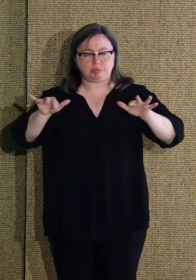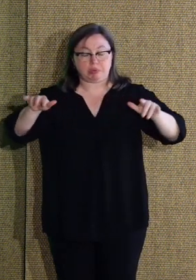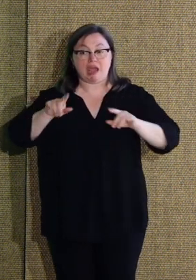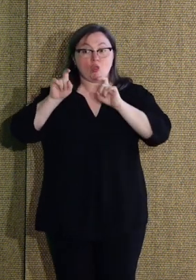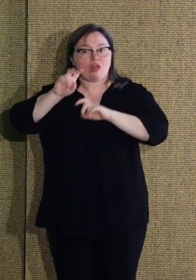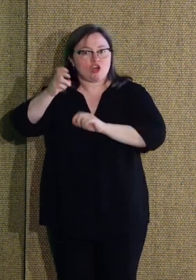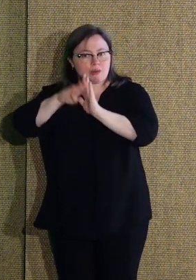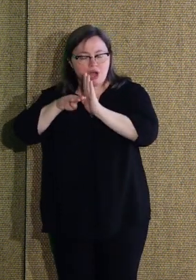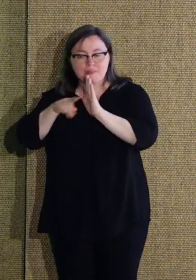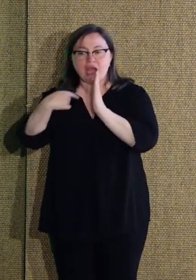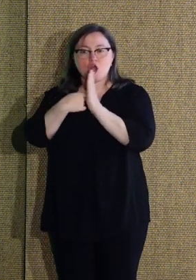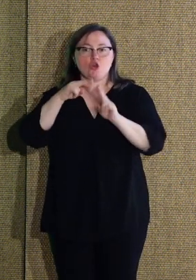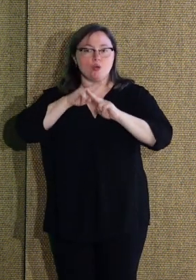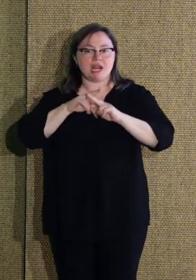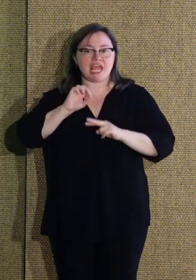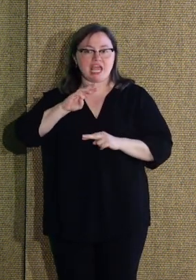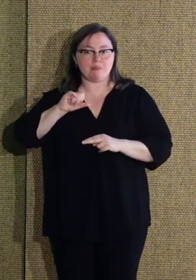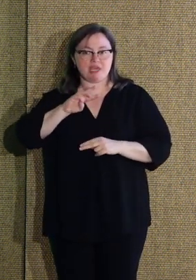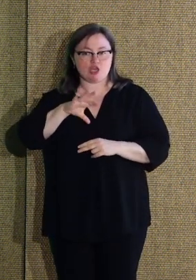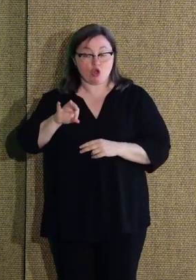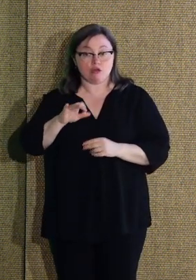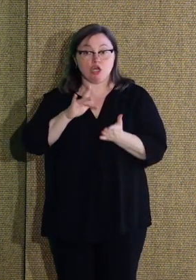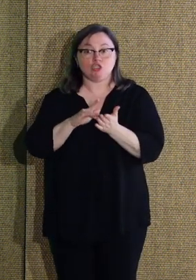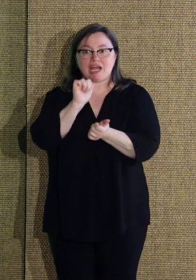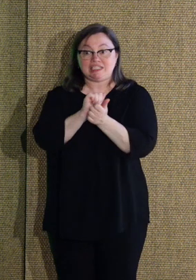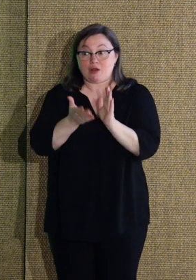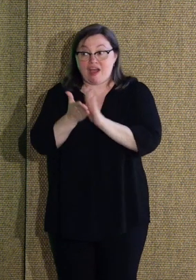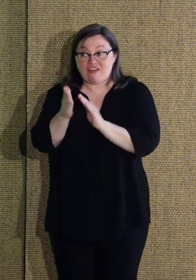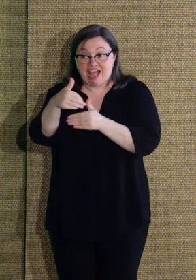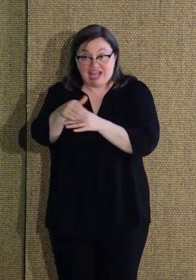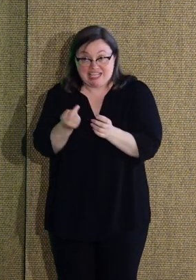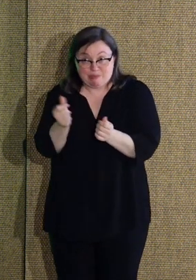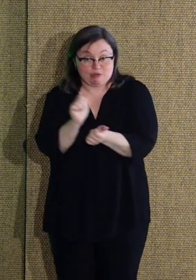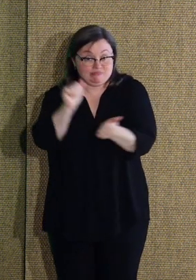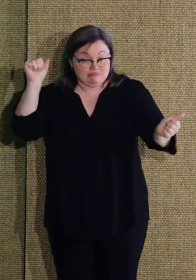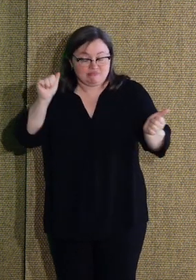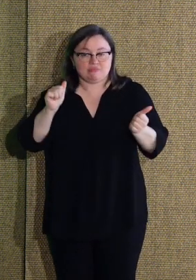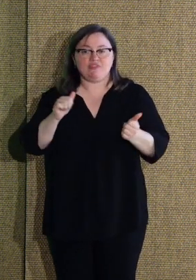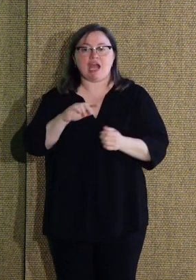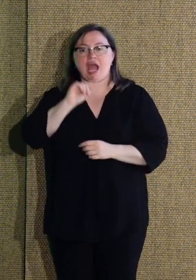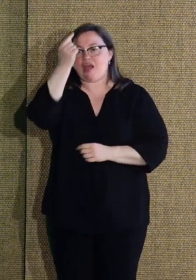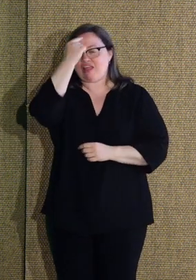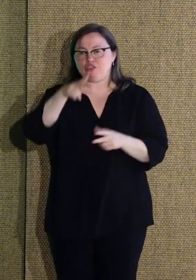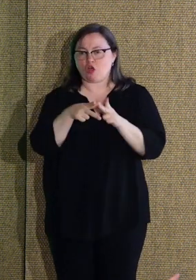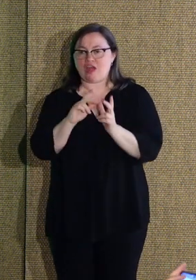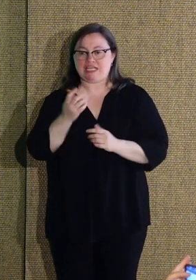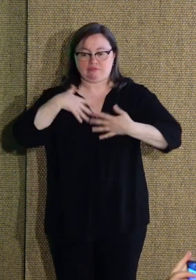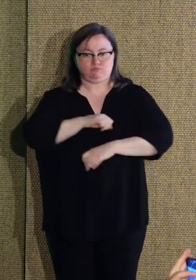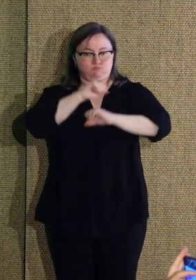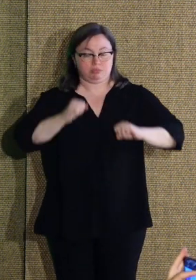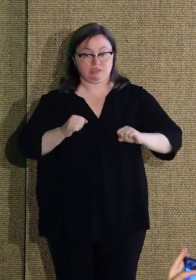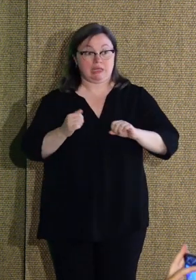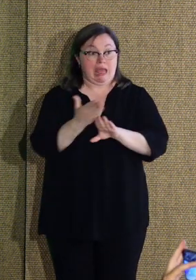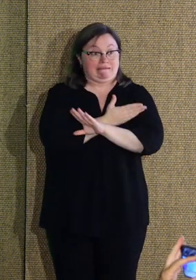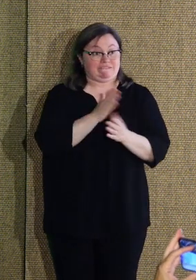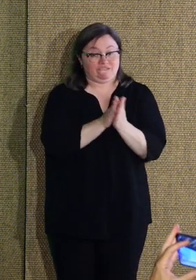de otro programa, que es el programa Épico, que es de internos que están a punto de salir para que adquieran habilidades sociales, me pidió que si